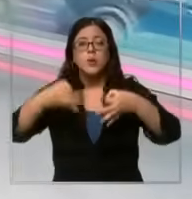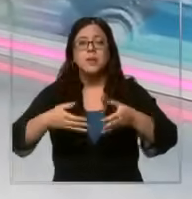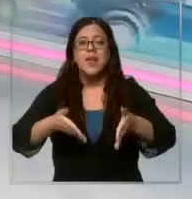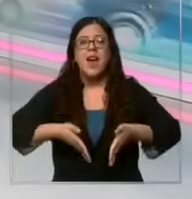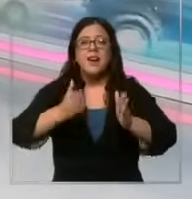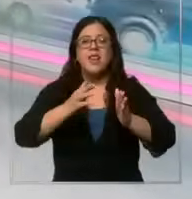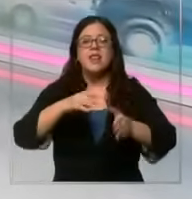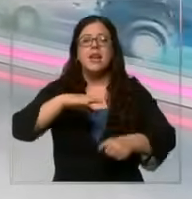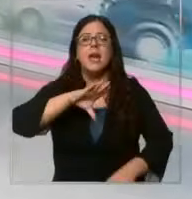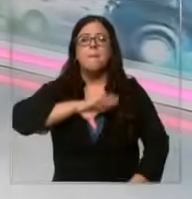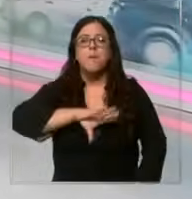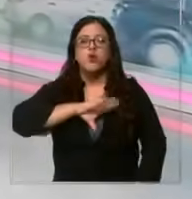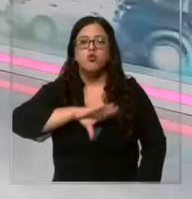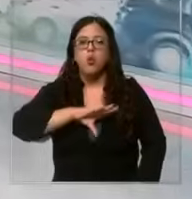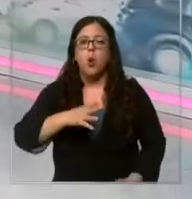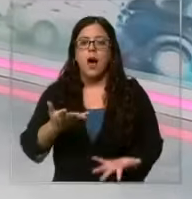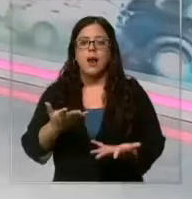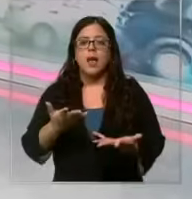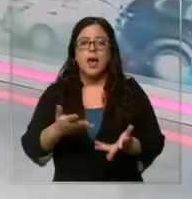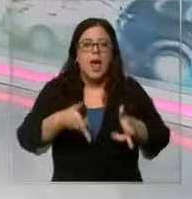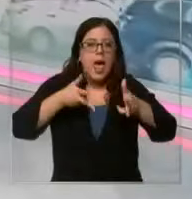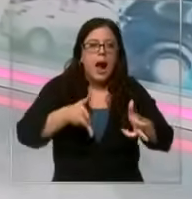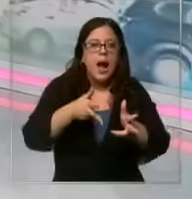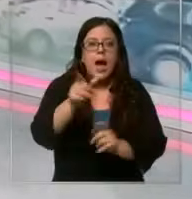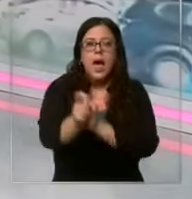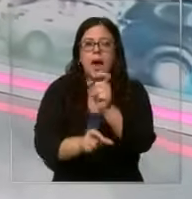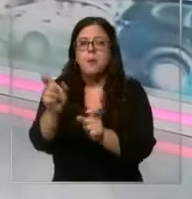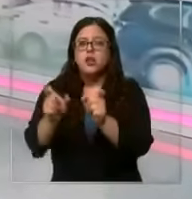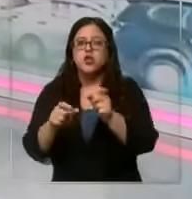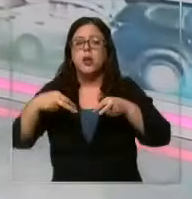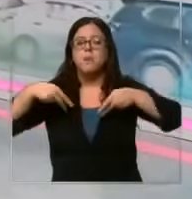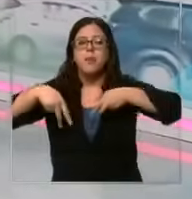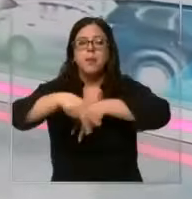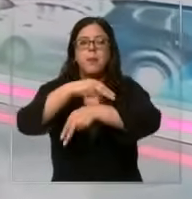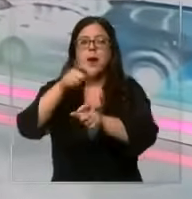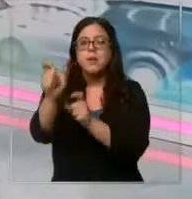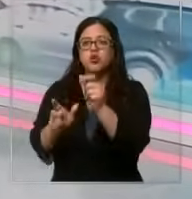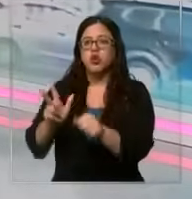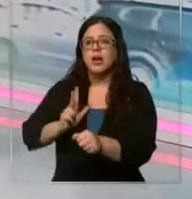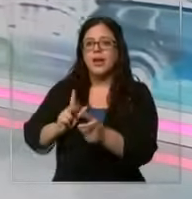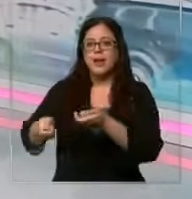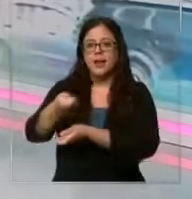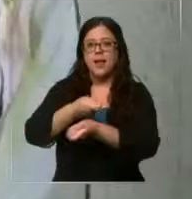Avenida Portugal, atacando a peatones y a clientes del comercio de esa zona.